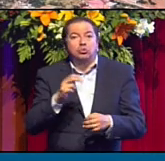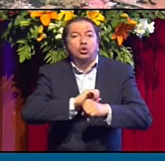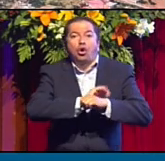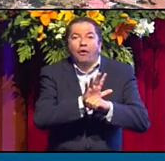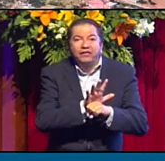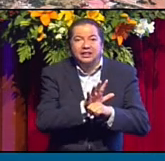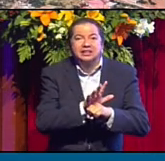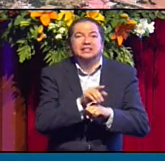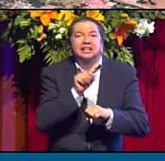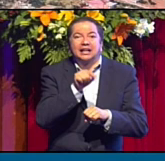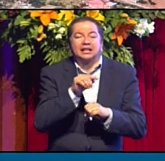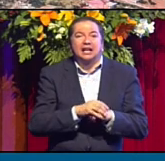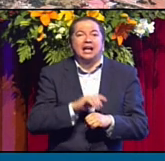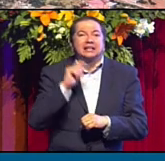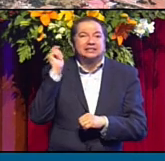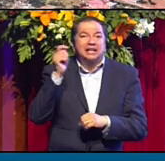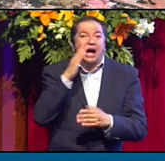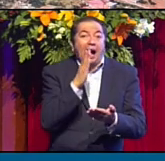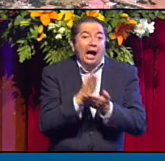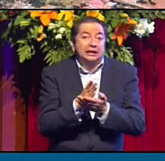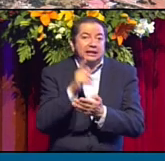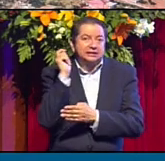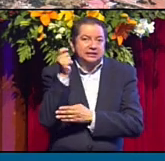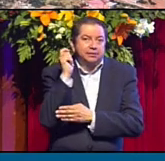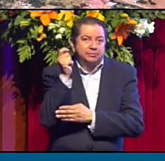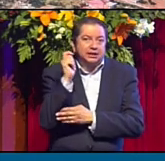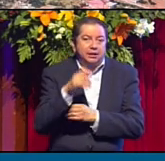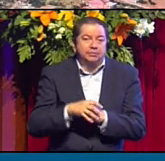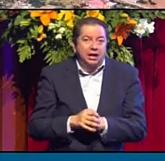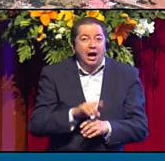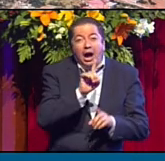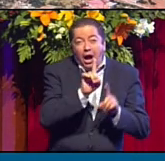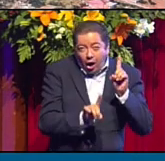COVID. Y hasta septiembre estábamos haciendo